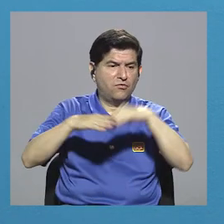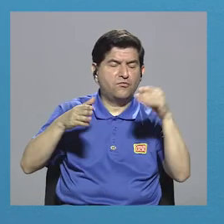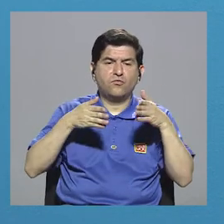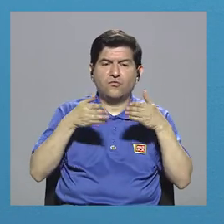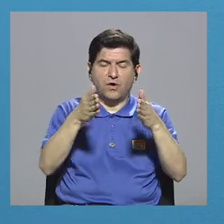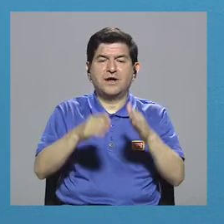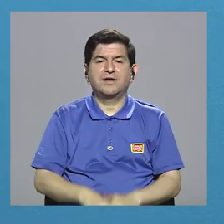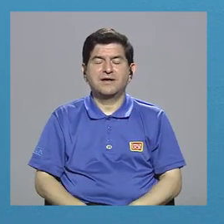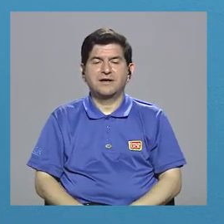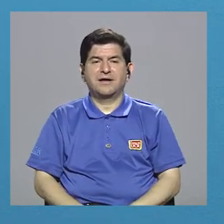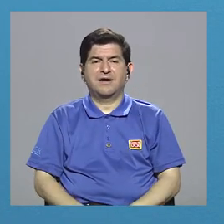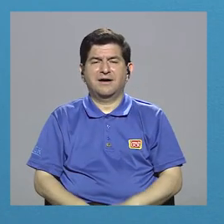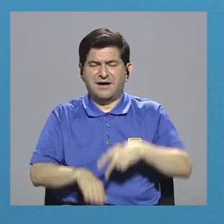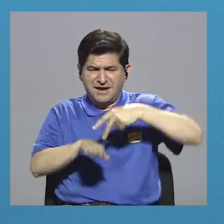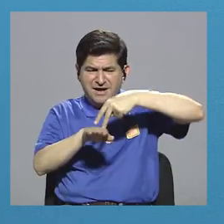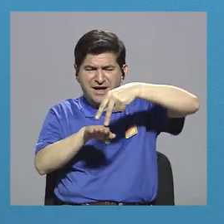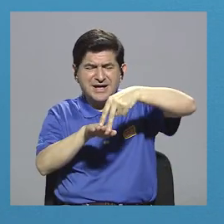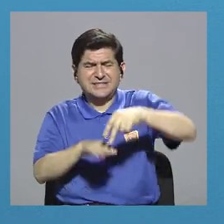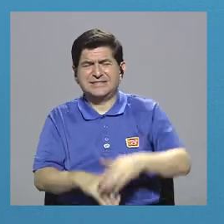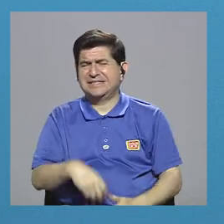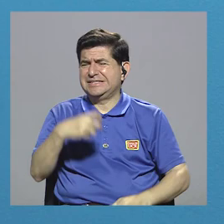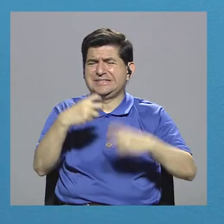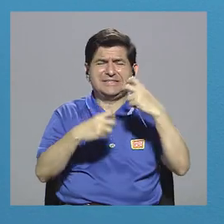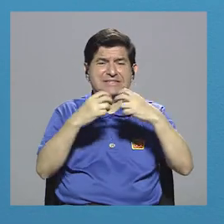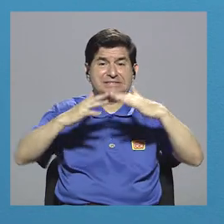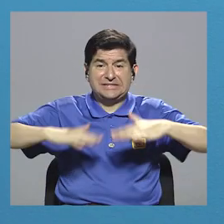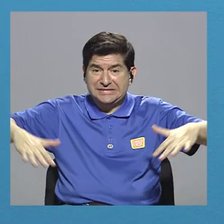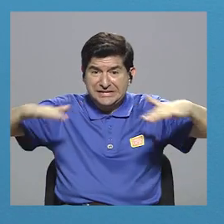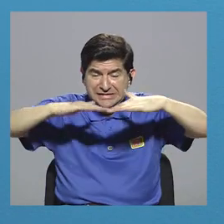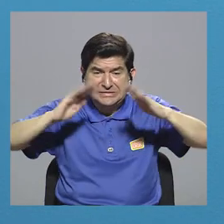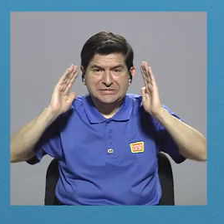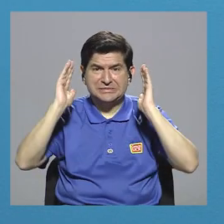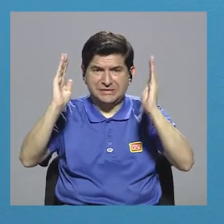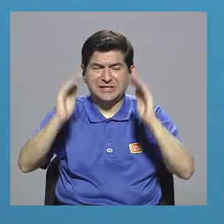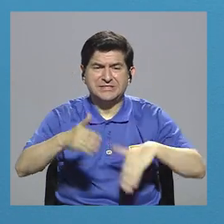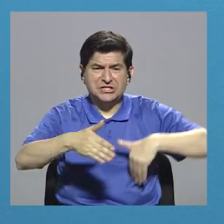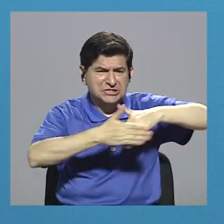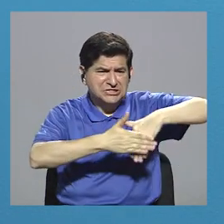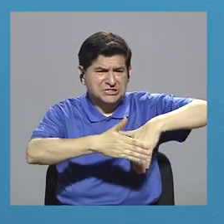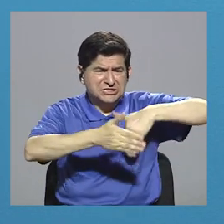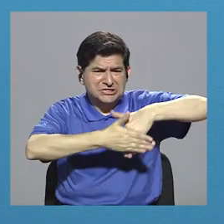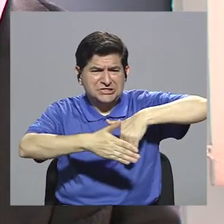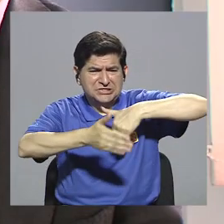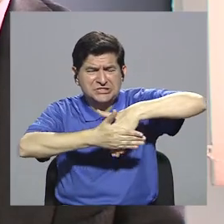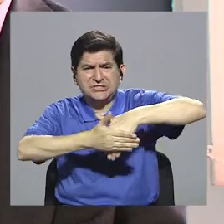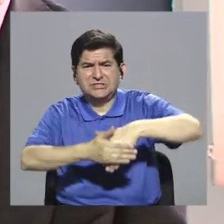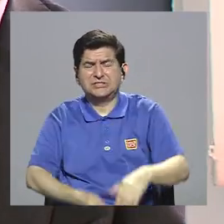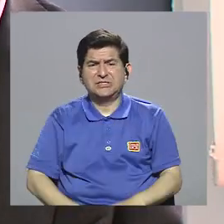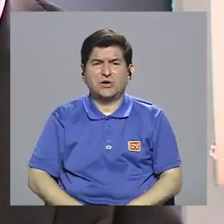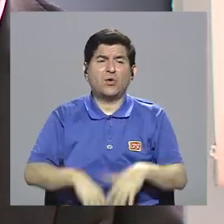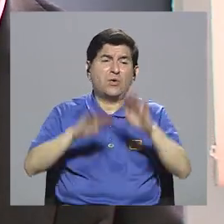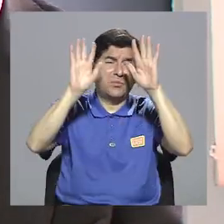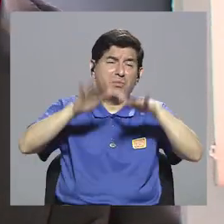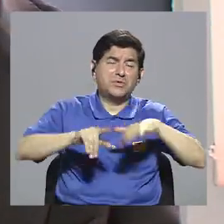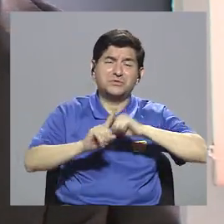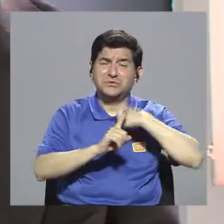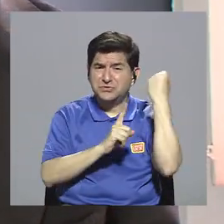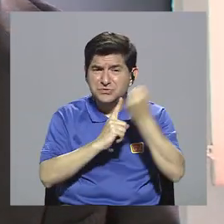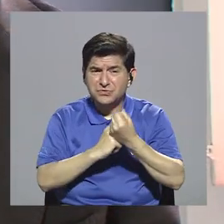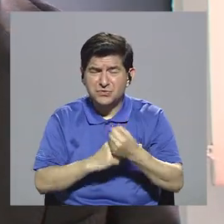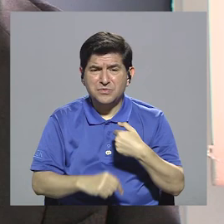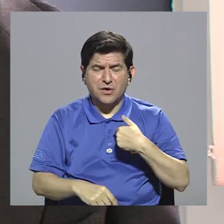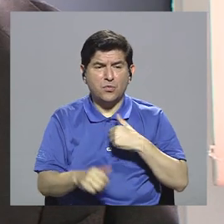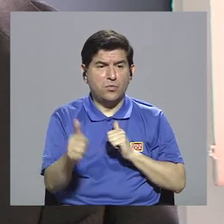deficitarias hay espacios grandes barreras el mismo hecho de la cantidad de lluvia que hay en poder cruzar ciertas calles